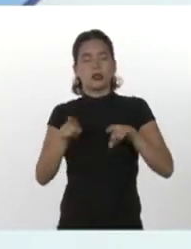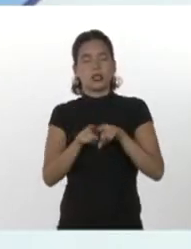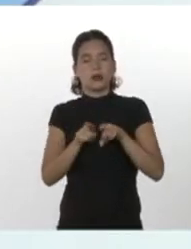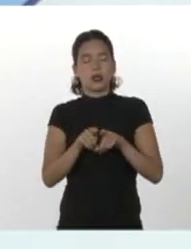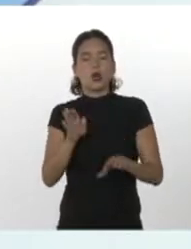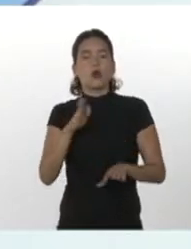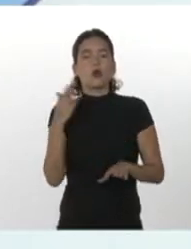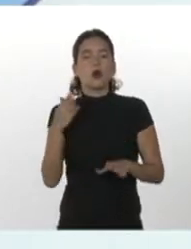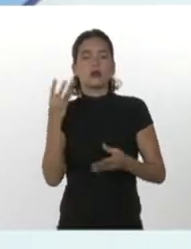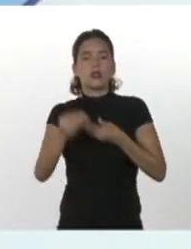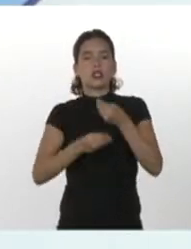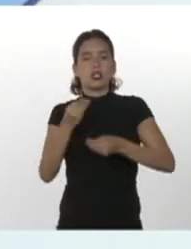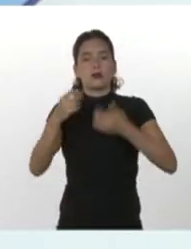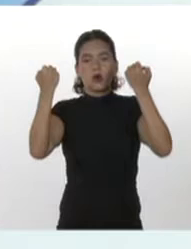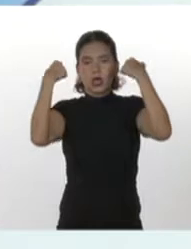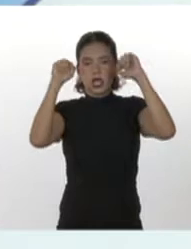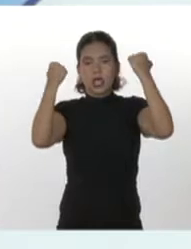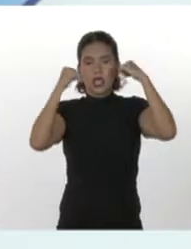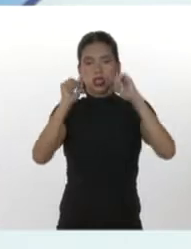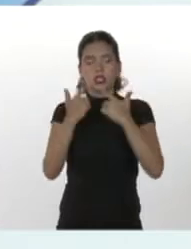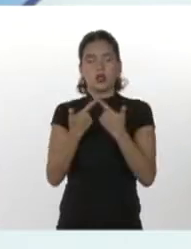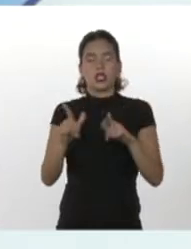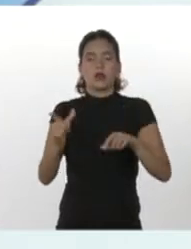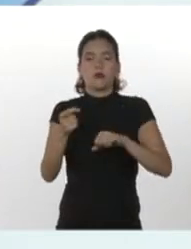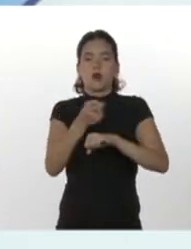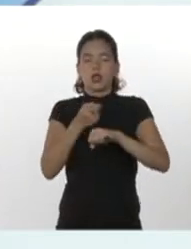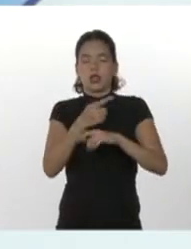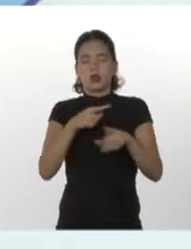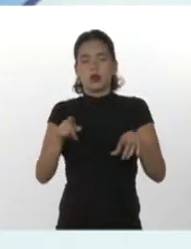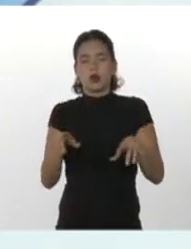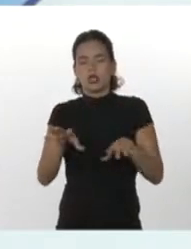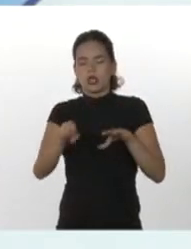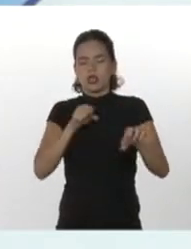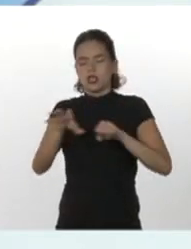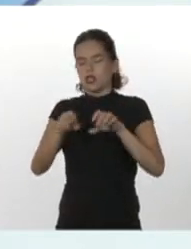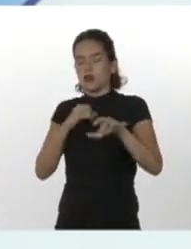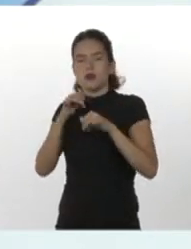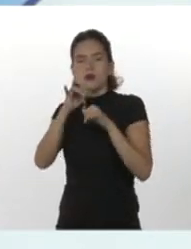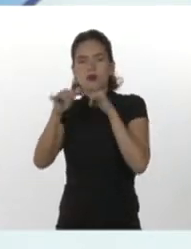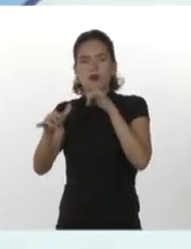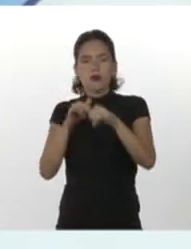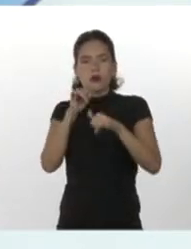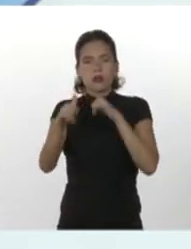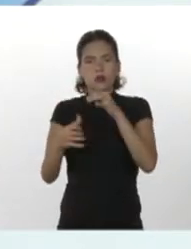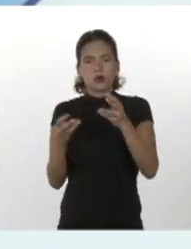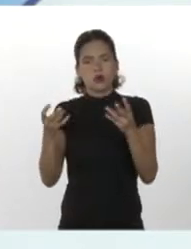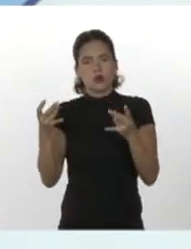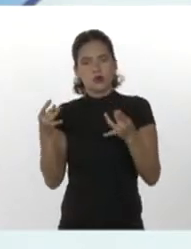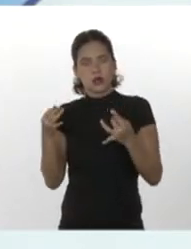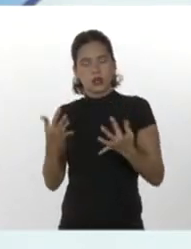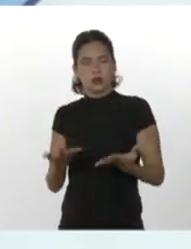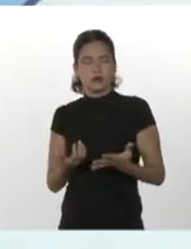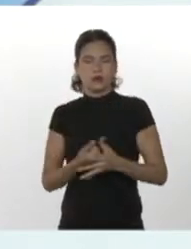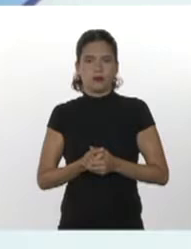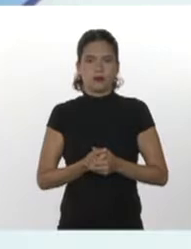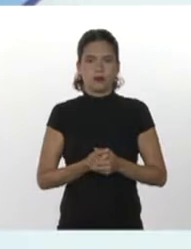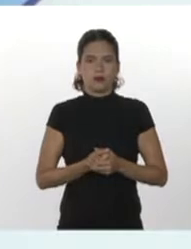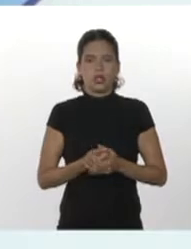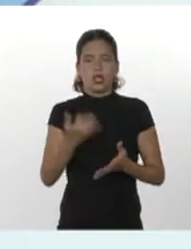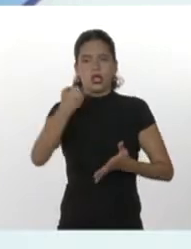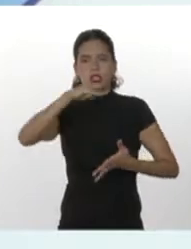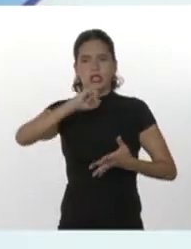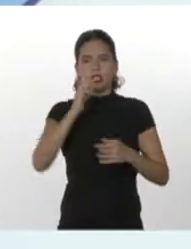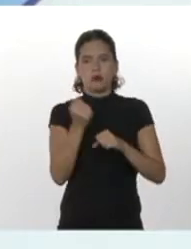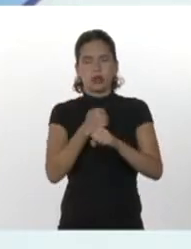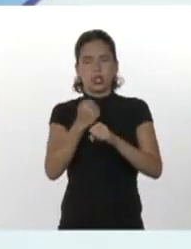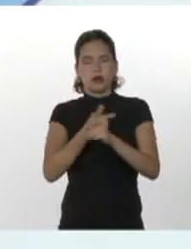cuando hacemos esos ejercicios democráticos, recolectamos también datos, recolectamos números, cantidades. Allí estaríamos